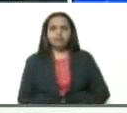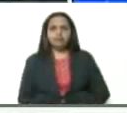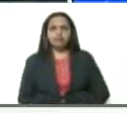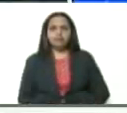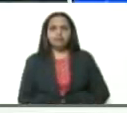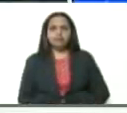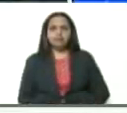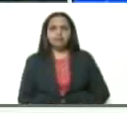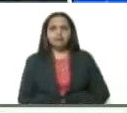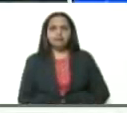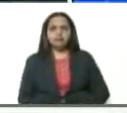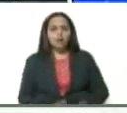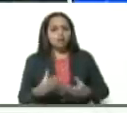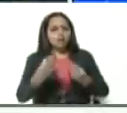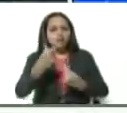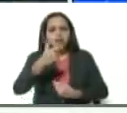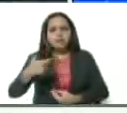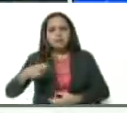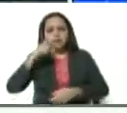Sé que lo ha llorado mucha gente.